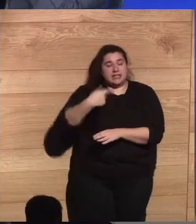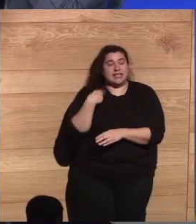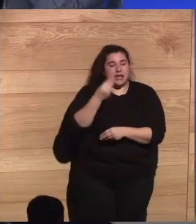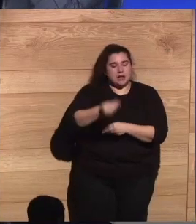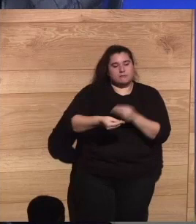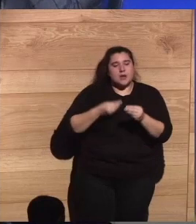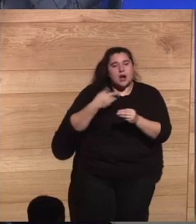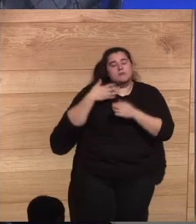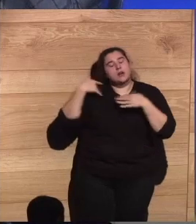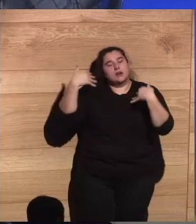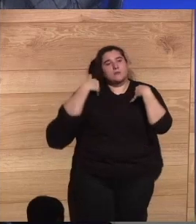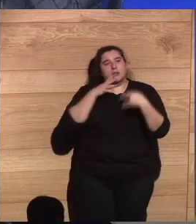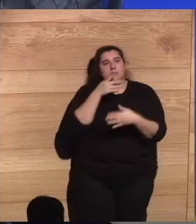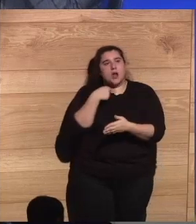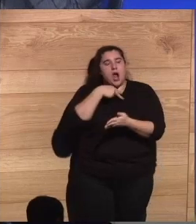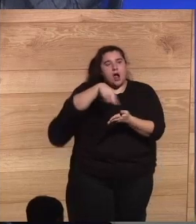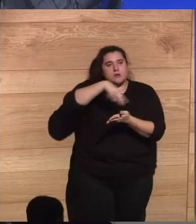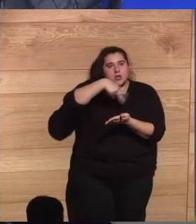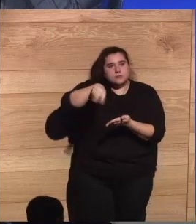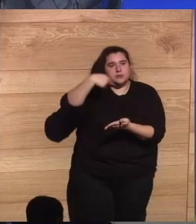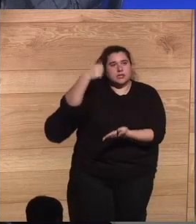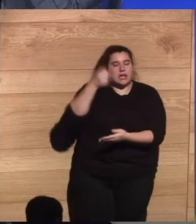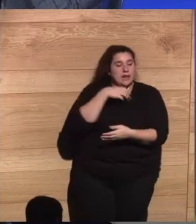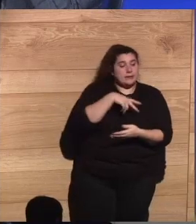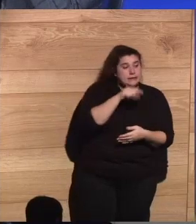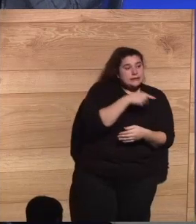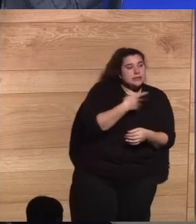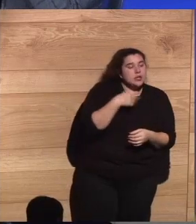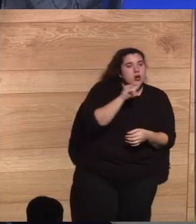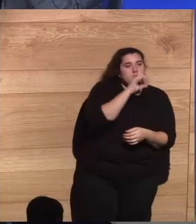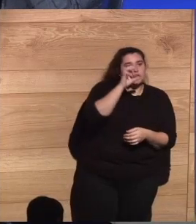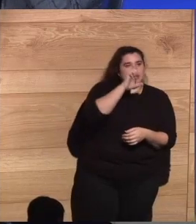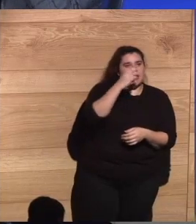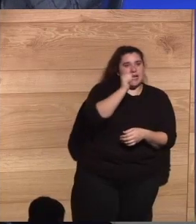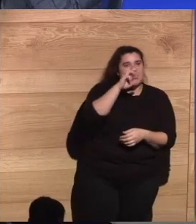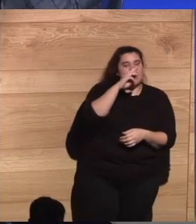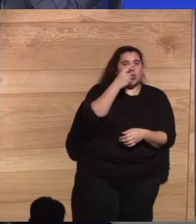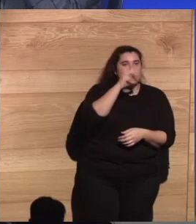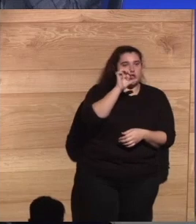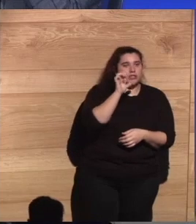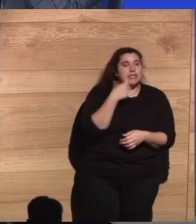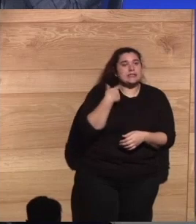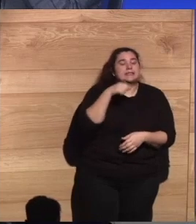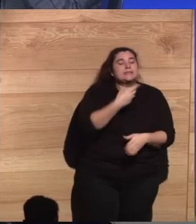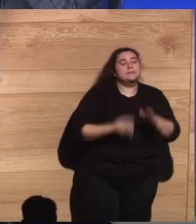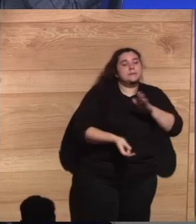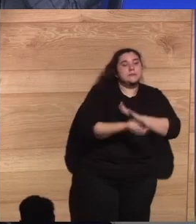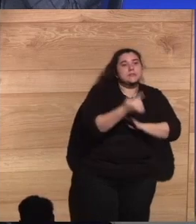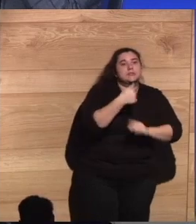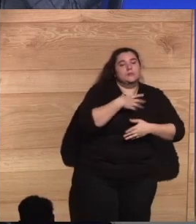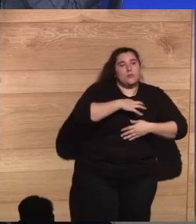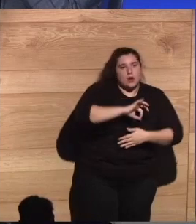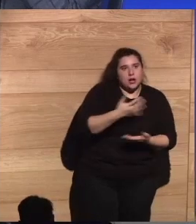coreográfica con la Compañía Nacional de Danza. José Carlos Martínez lo hizo posible. Porque no hay un registro visual de esa época tampoco. No, Yo